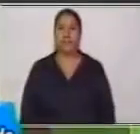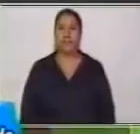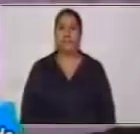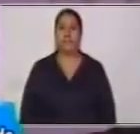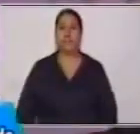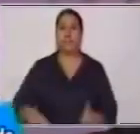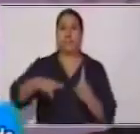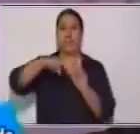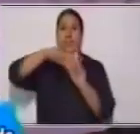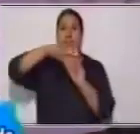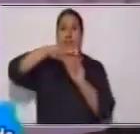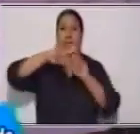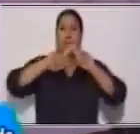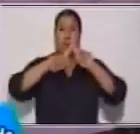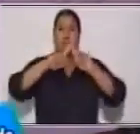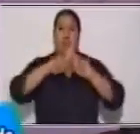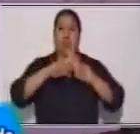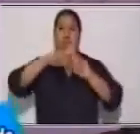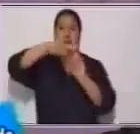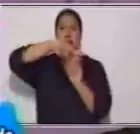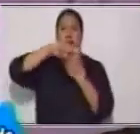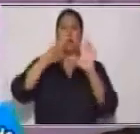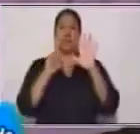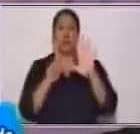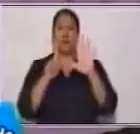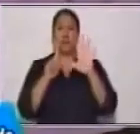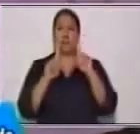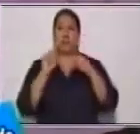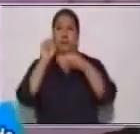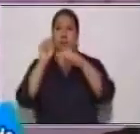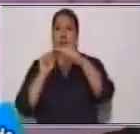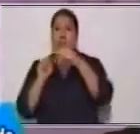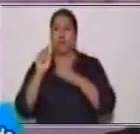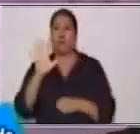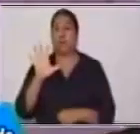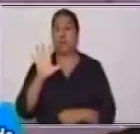X más 6 dividido 5 más